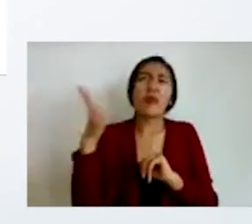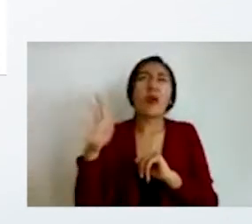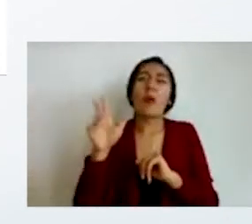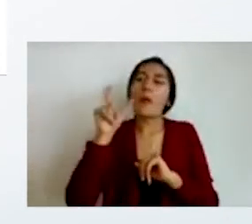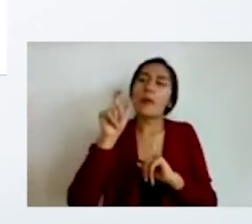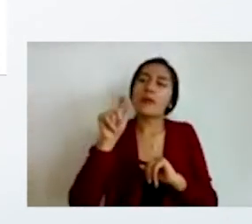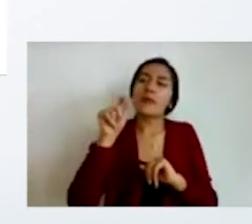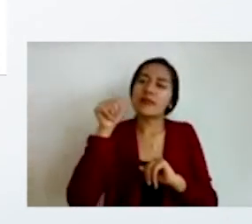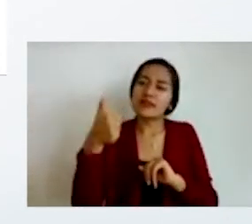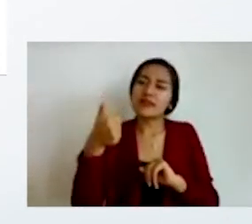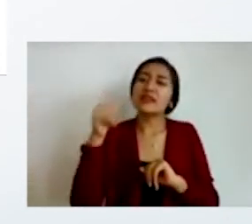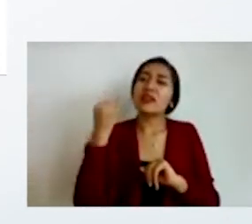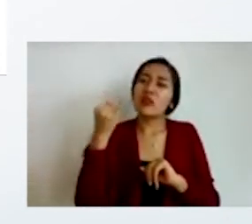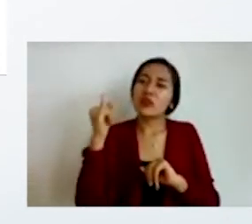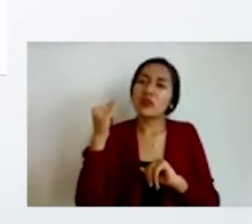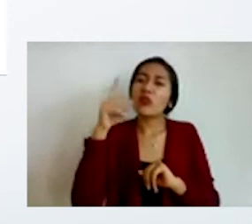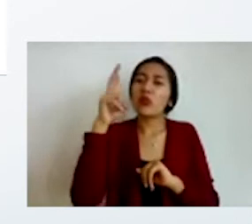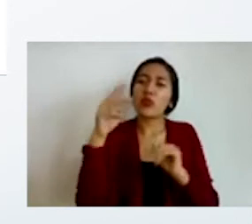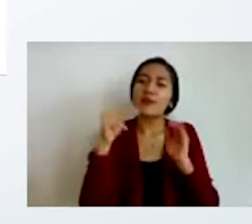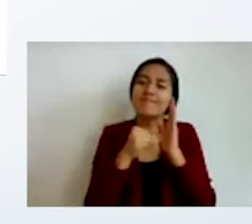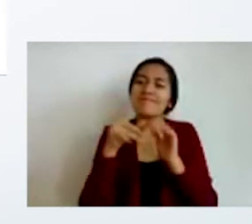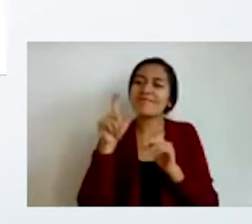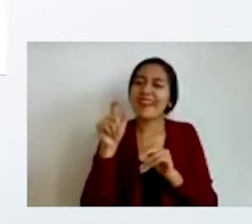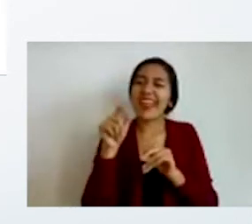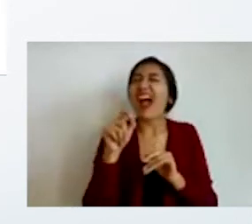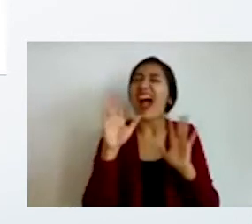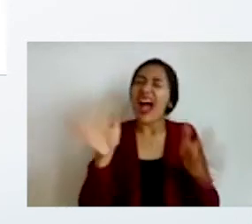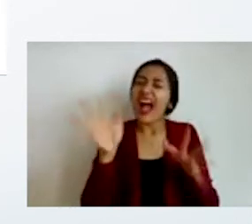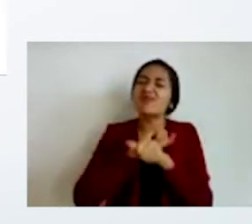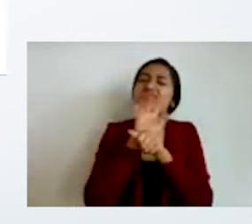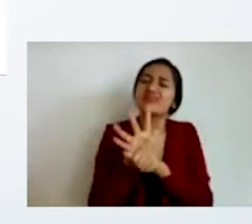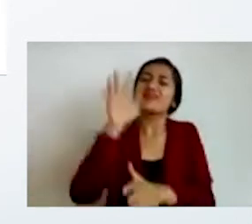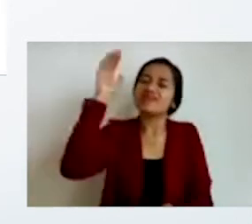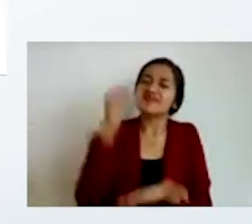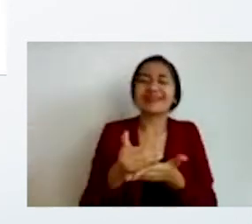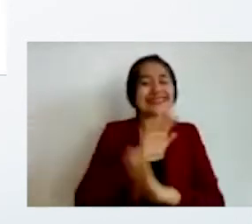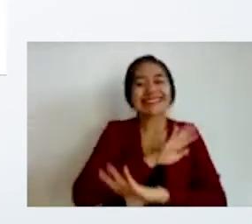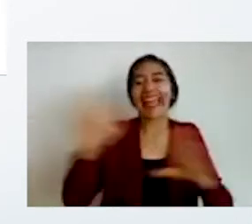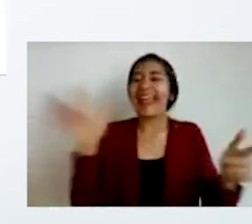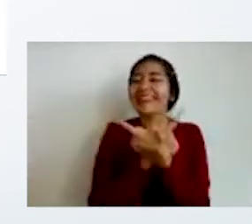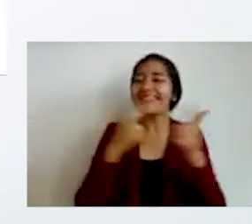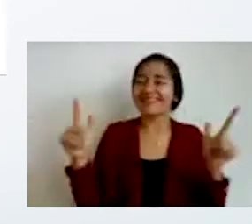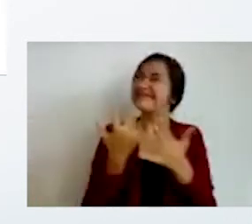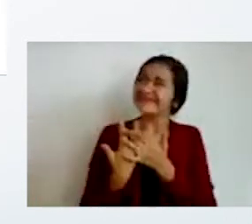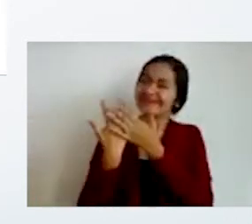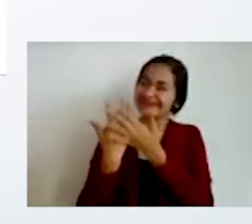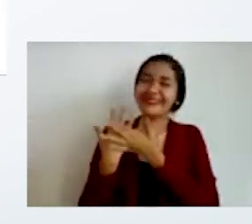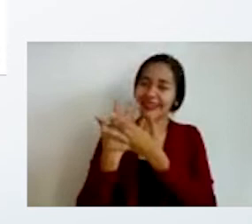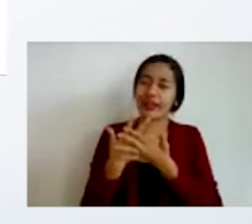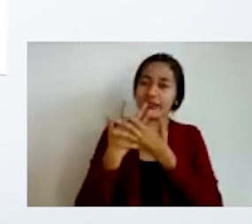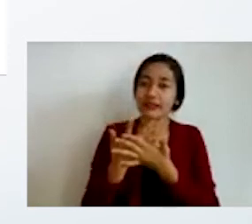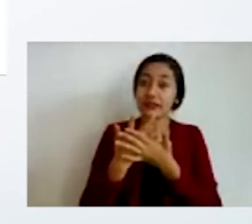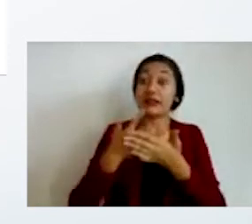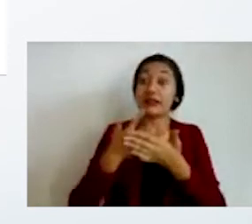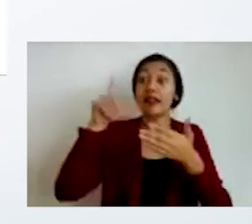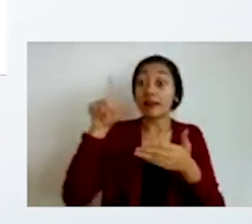ya iba a terminarse, a acabarse la epidemia, y que el pico se presentaría alrededor del